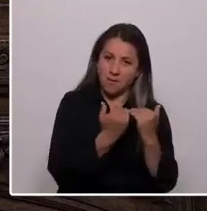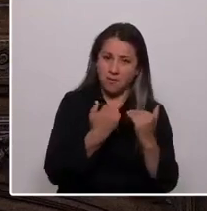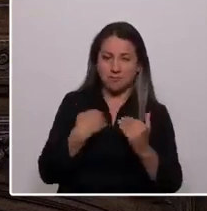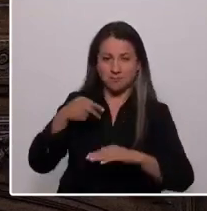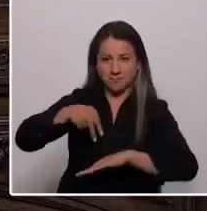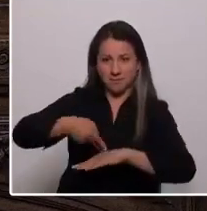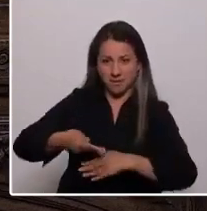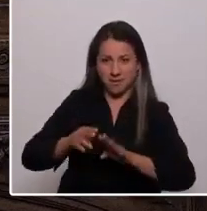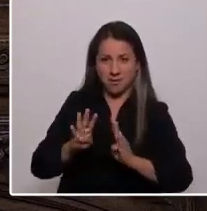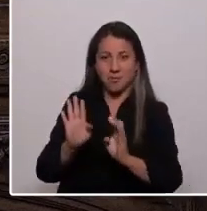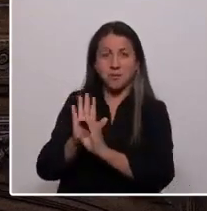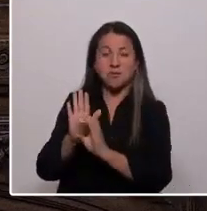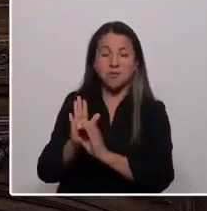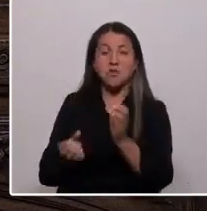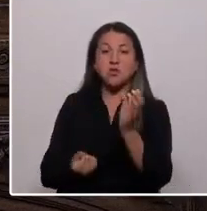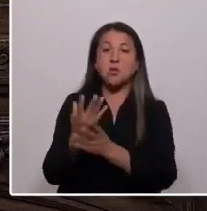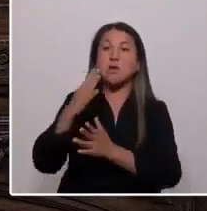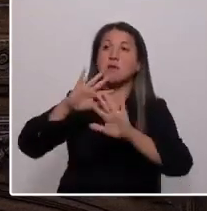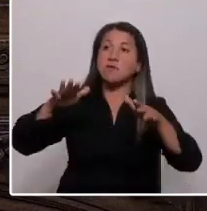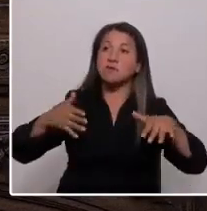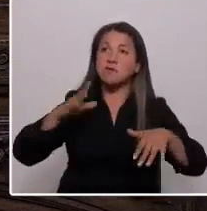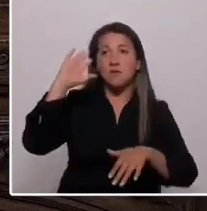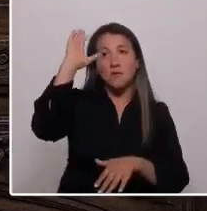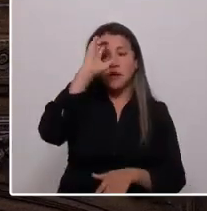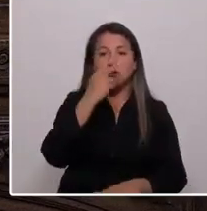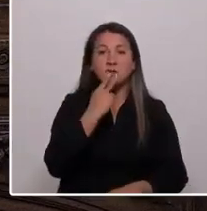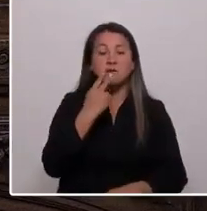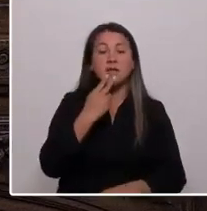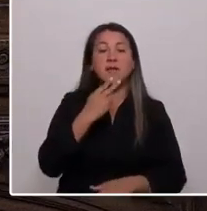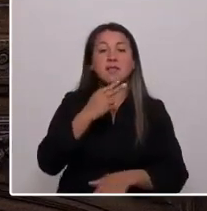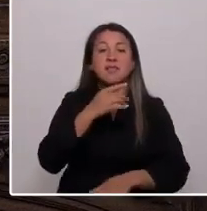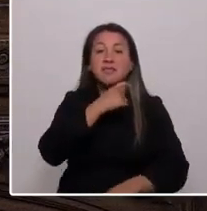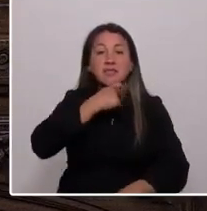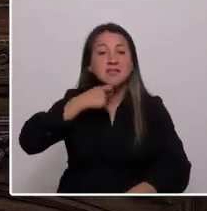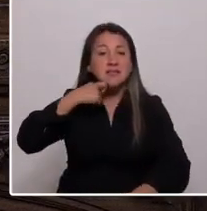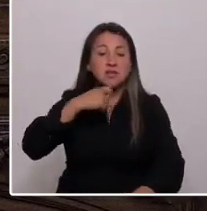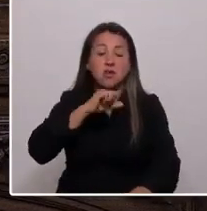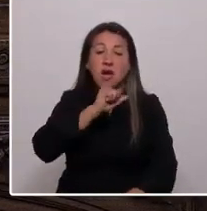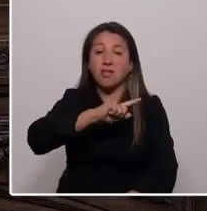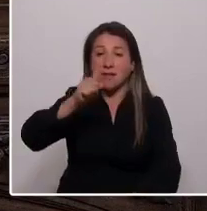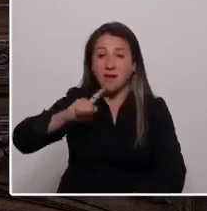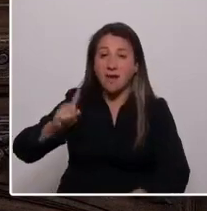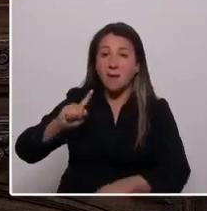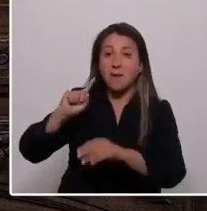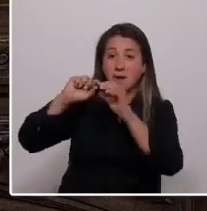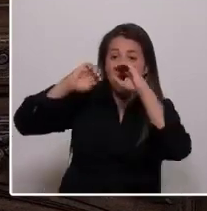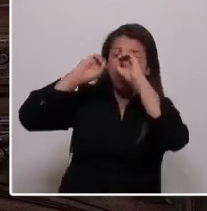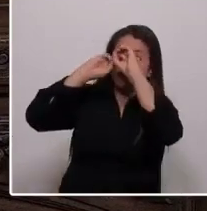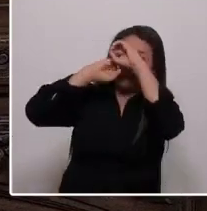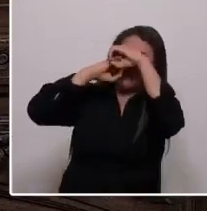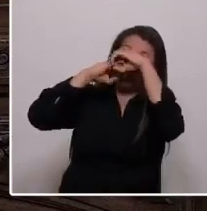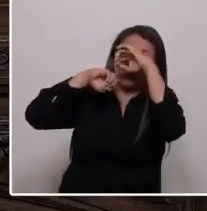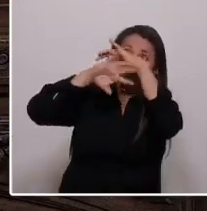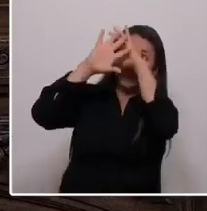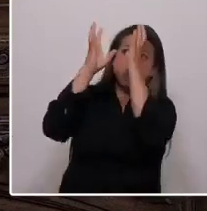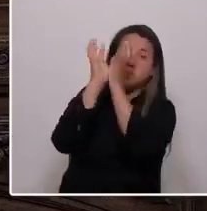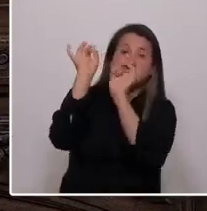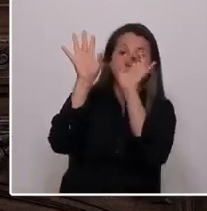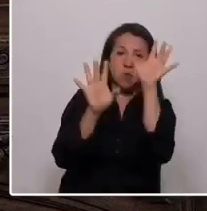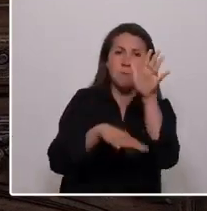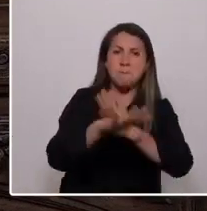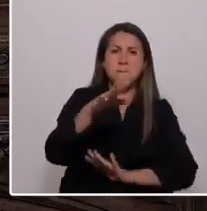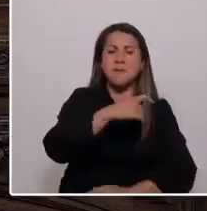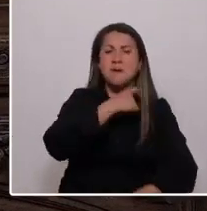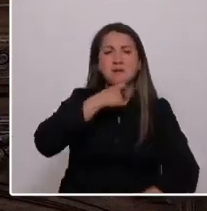nuevos planetas en busca de vida el desierto de atacama es la meca de la astronomía y astrobiología en el lugar más árido del planeta están las